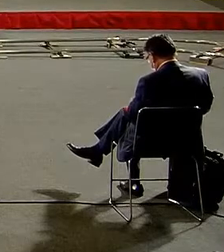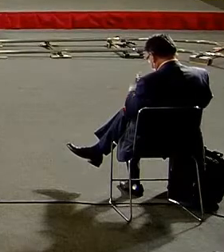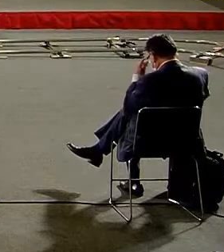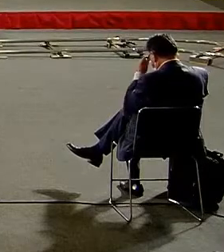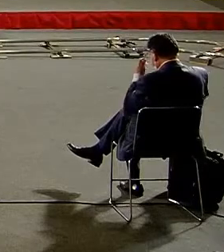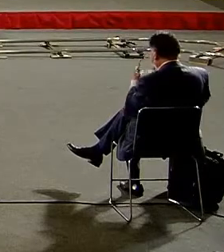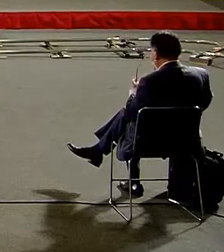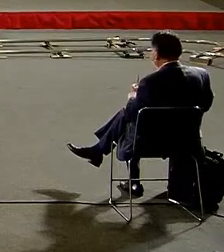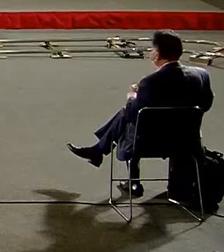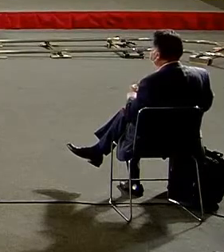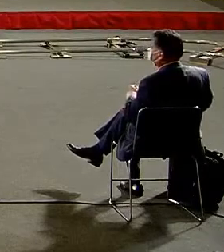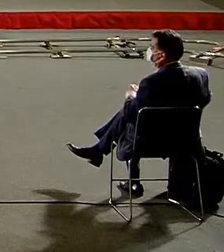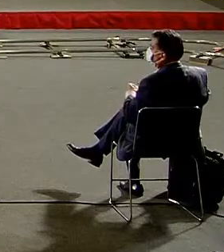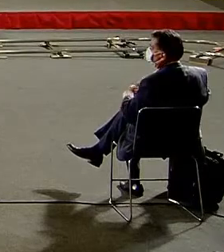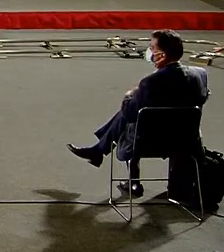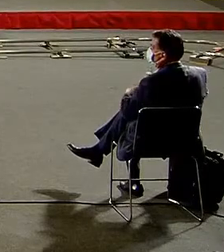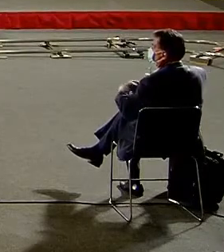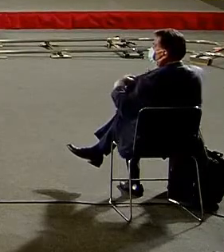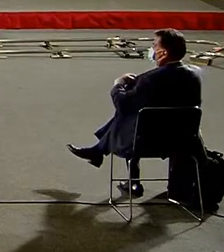Querétaro.